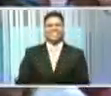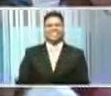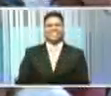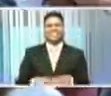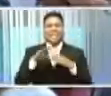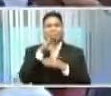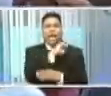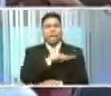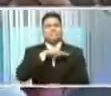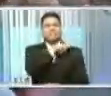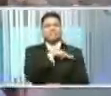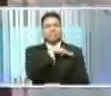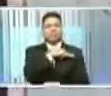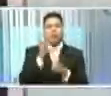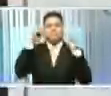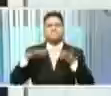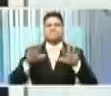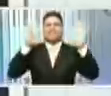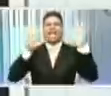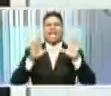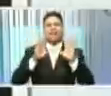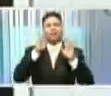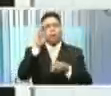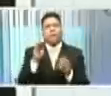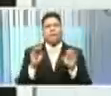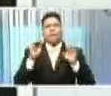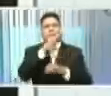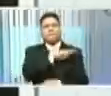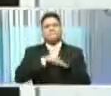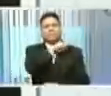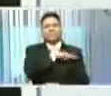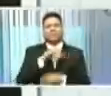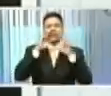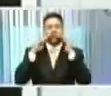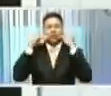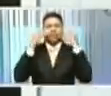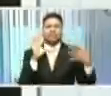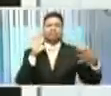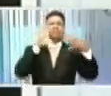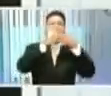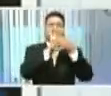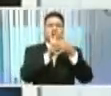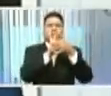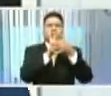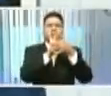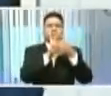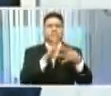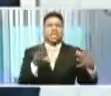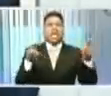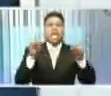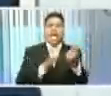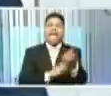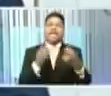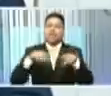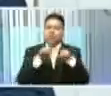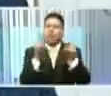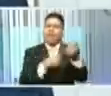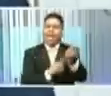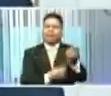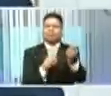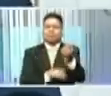misión Milagro, misión Sonrisa, son hermanas gemelas de la misión Barrio Adentro. Es para llevar